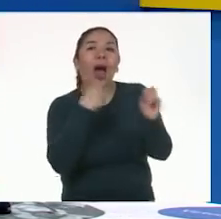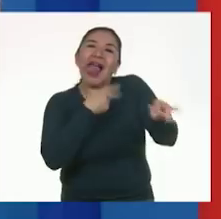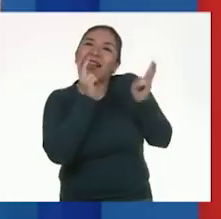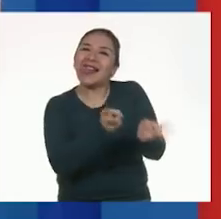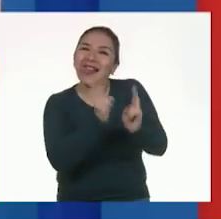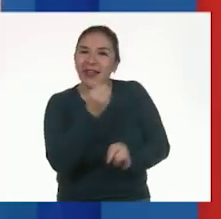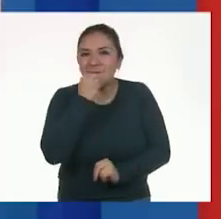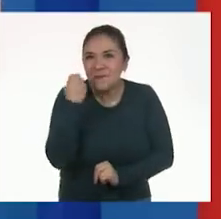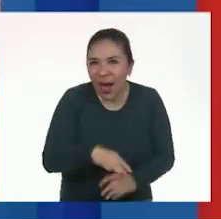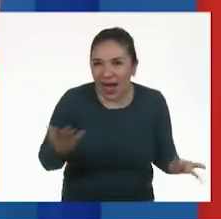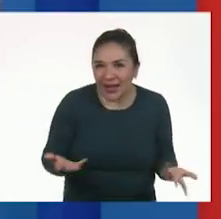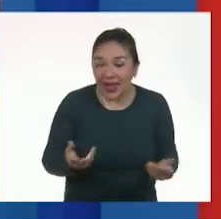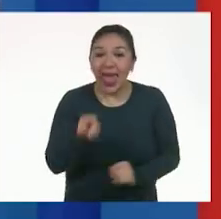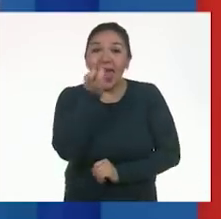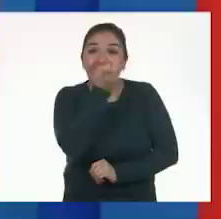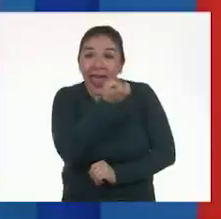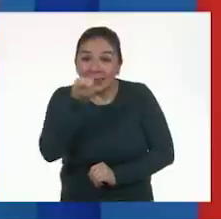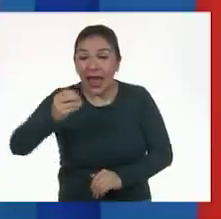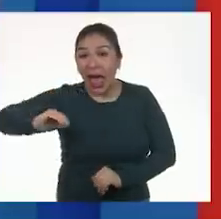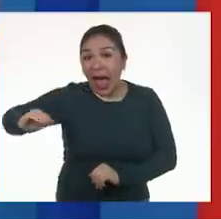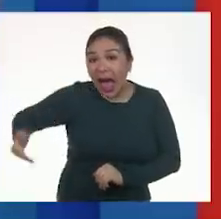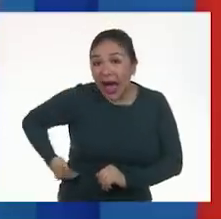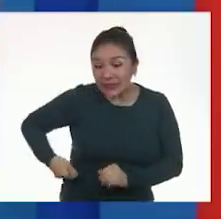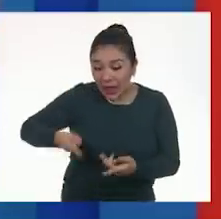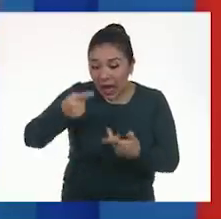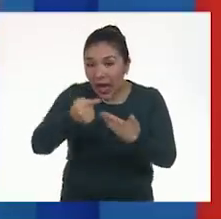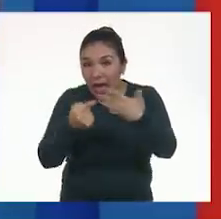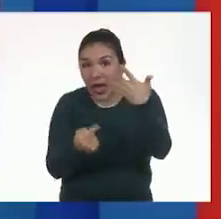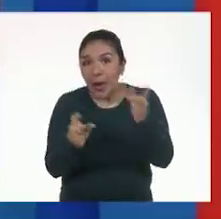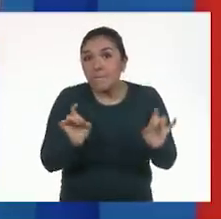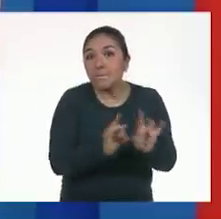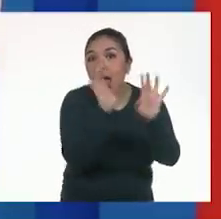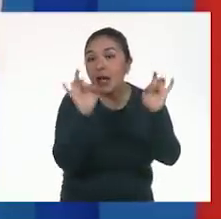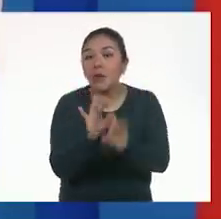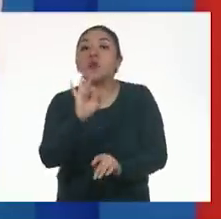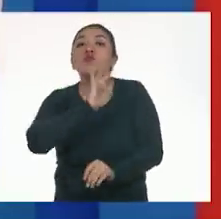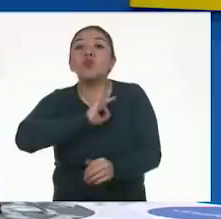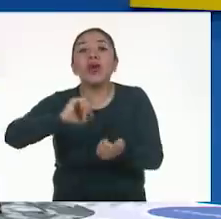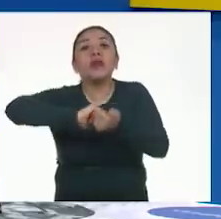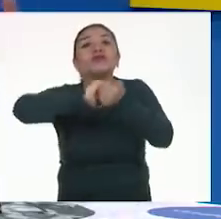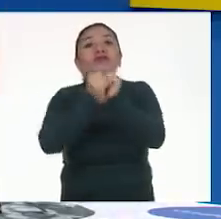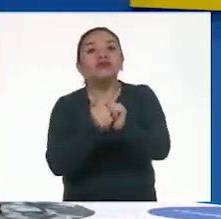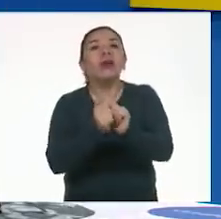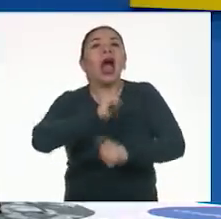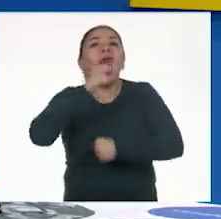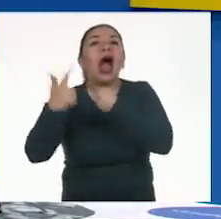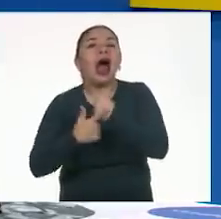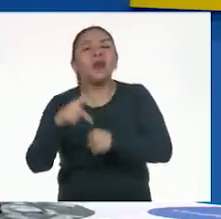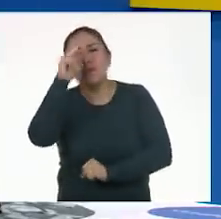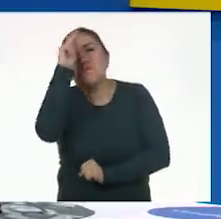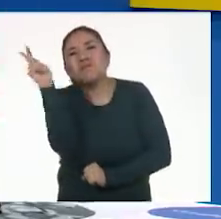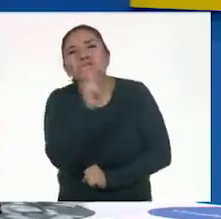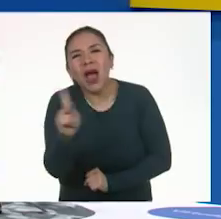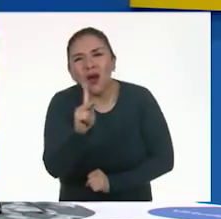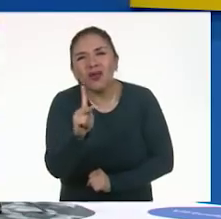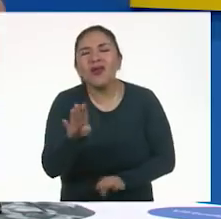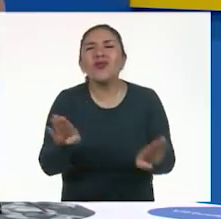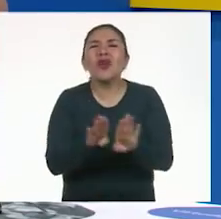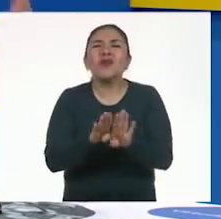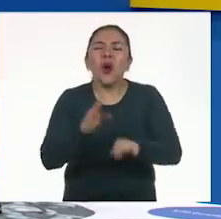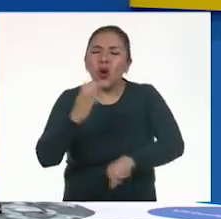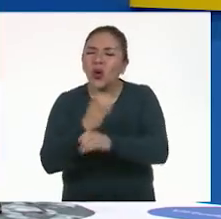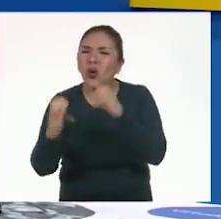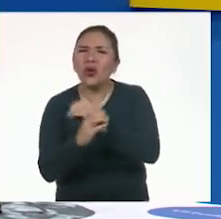Ok. Bueno, con estos accidentes se pueden provocar desgracias. Estas desgracias, que son sucesos que no queremos, que